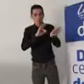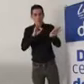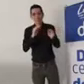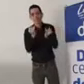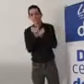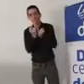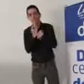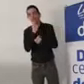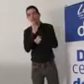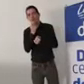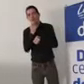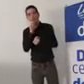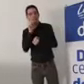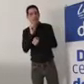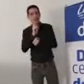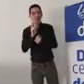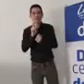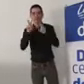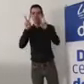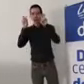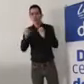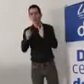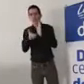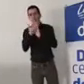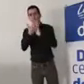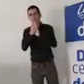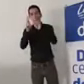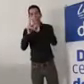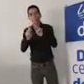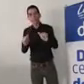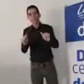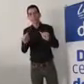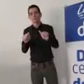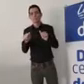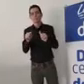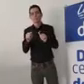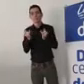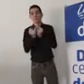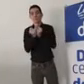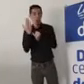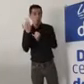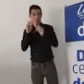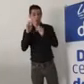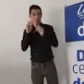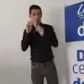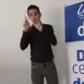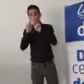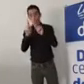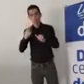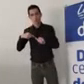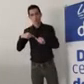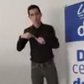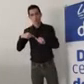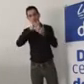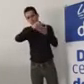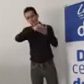caso tuvimos una incidencia muy importante, cosas como que en el acuerdo de paz quedó estipulado que la paz en el país no es solamente